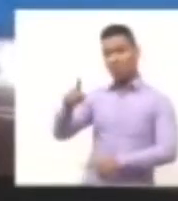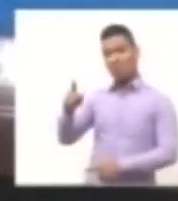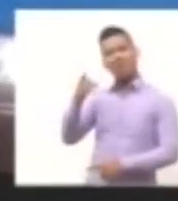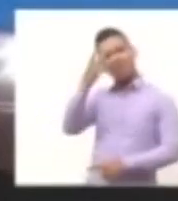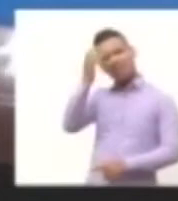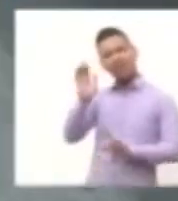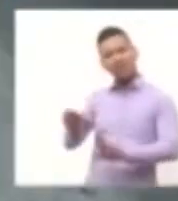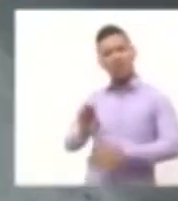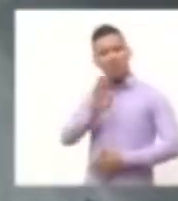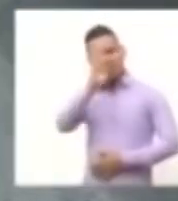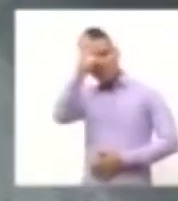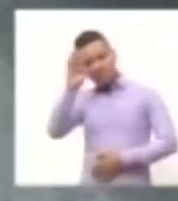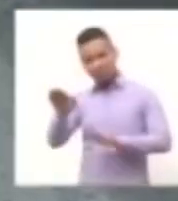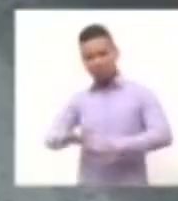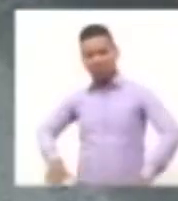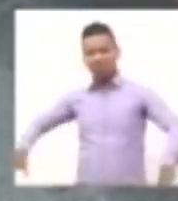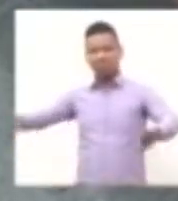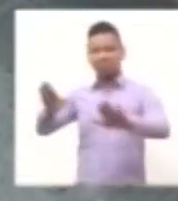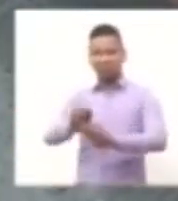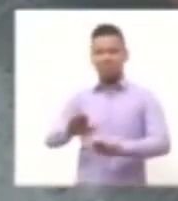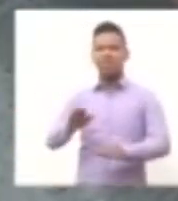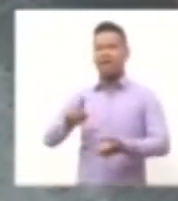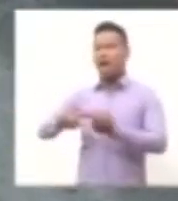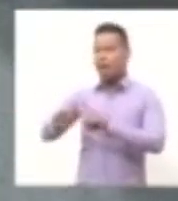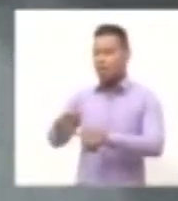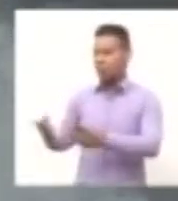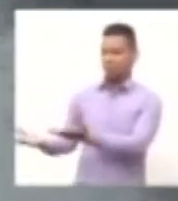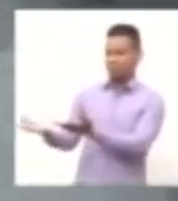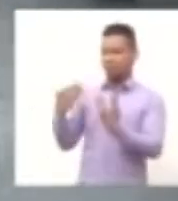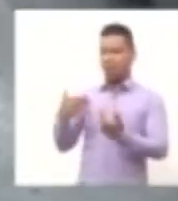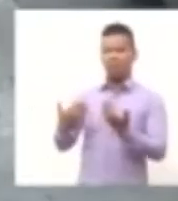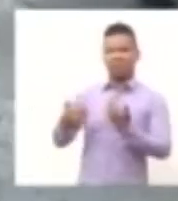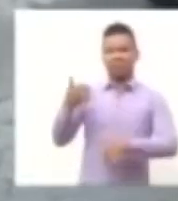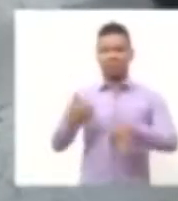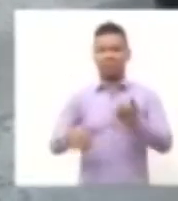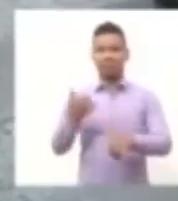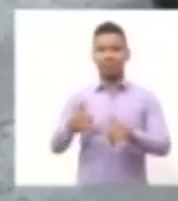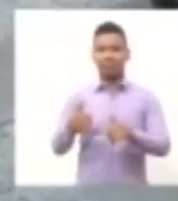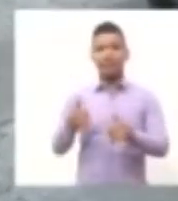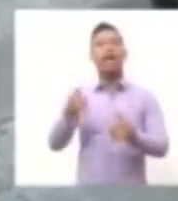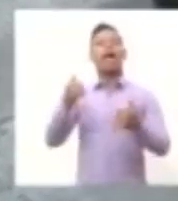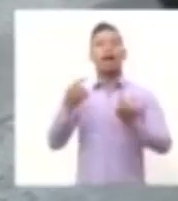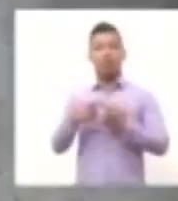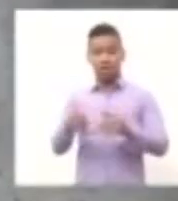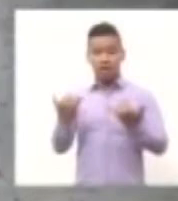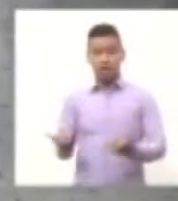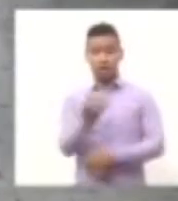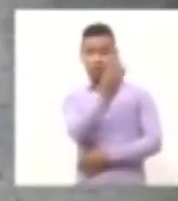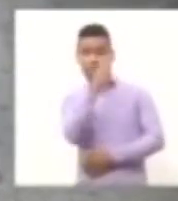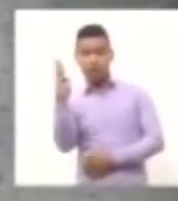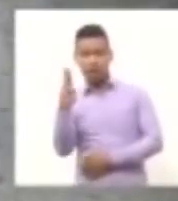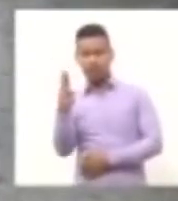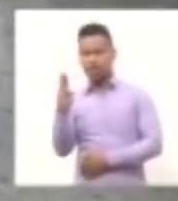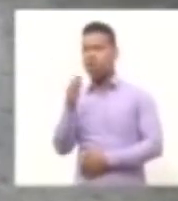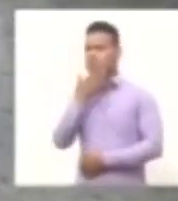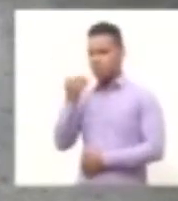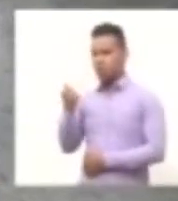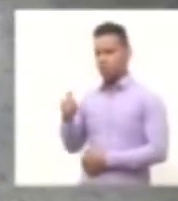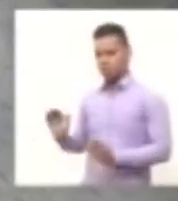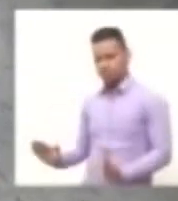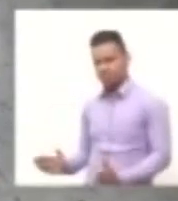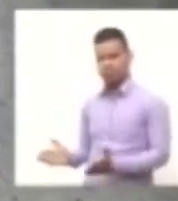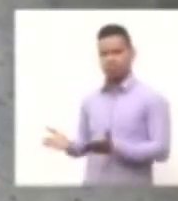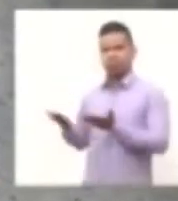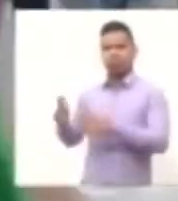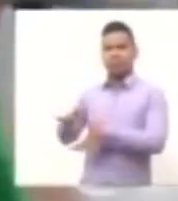para departir con los amigos que un deporte. Por ello, en Barranquilla, con la intención de masificar esta modalidad, se preparan para la